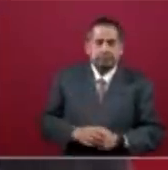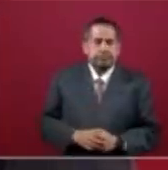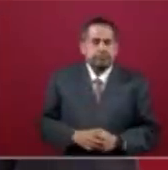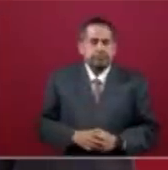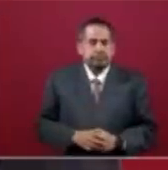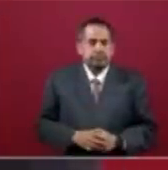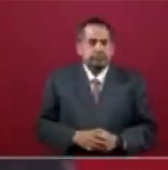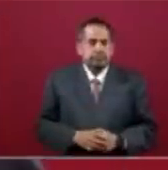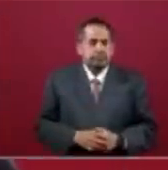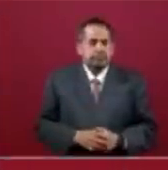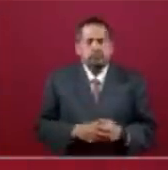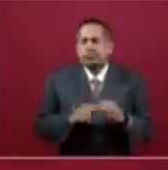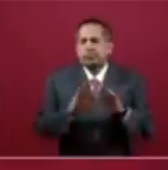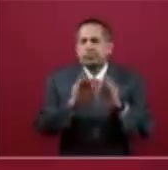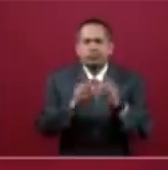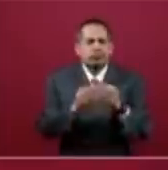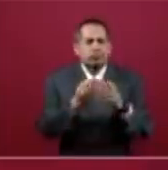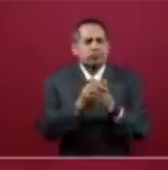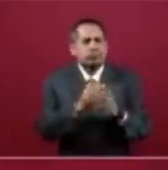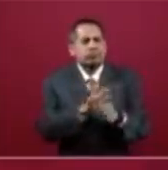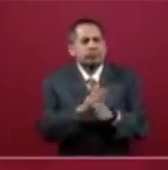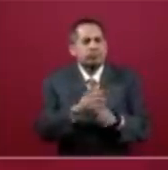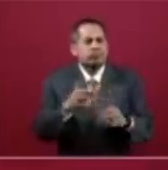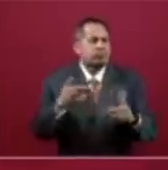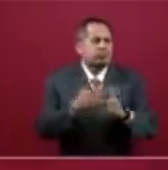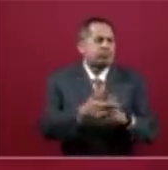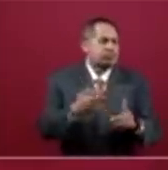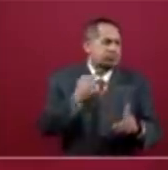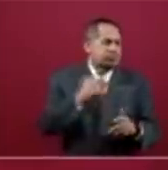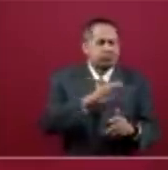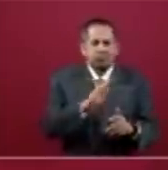¿Bajo qué condiciones?